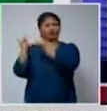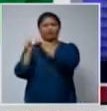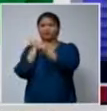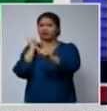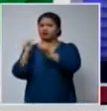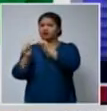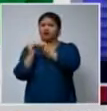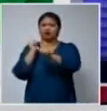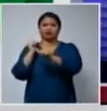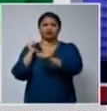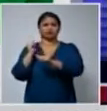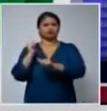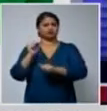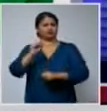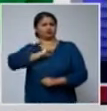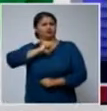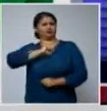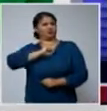aire,